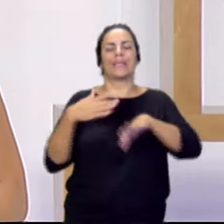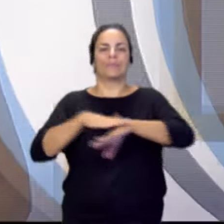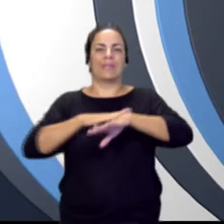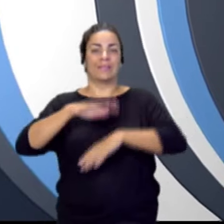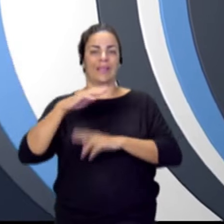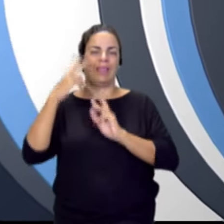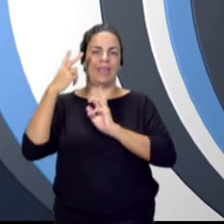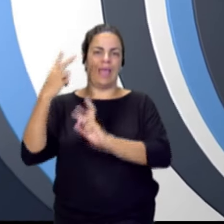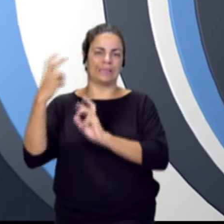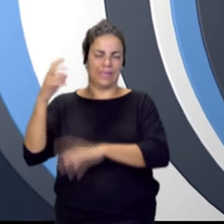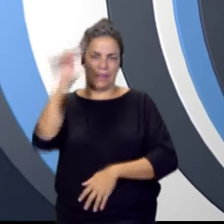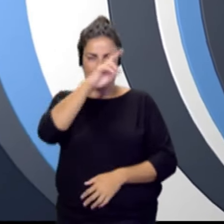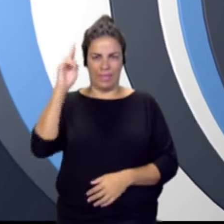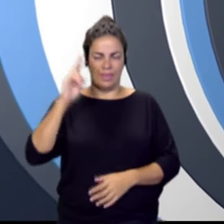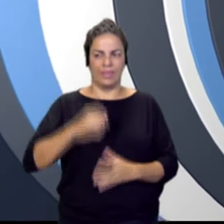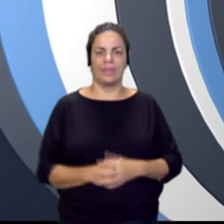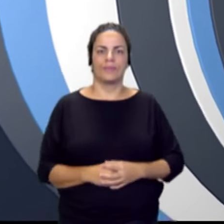Madrid.